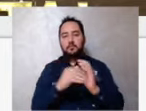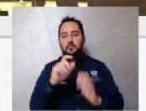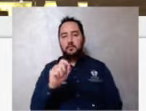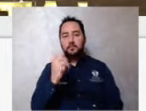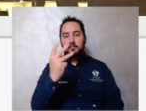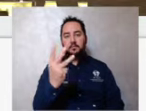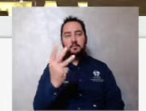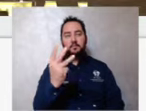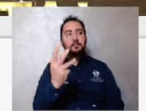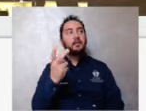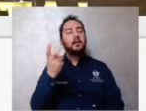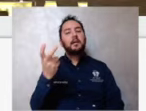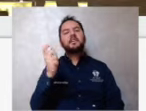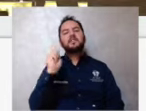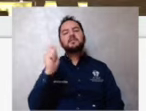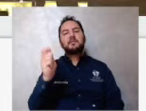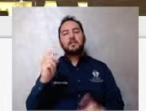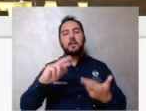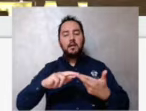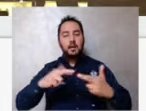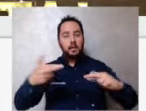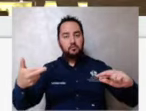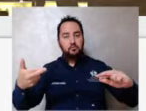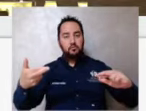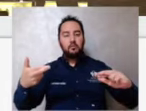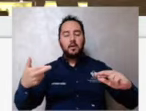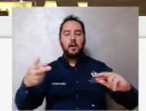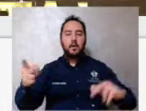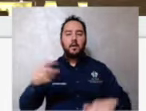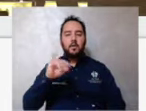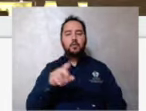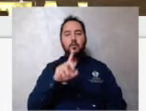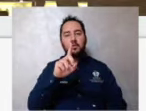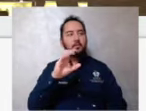SGJDC 53/2023, el cual guarda relación con el diverso